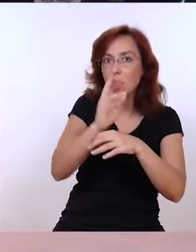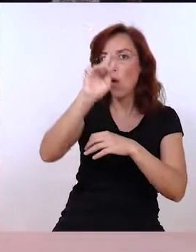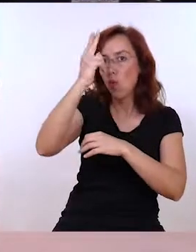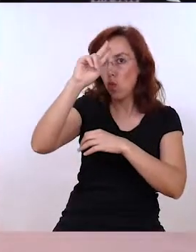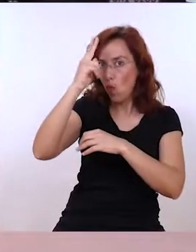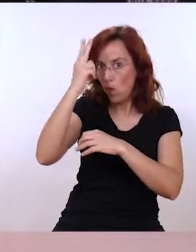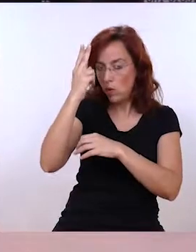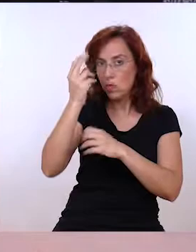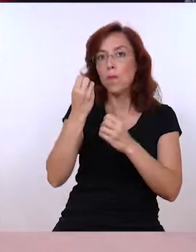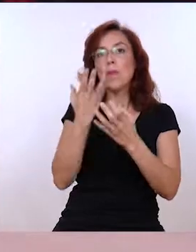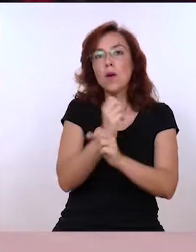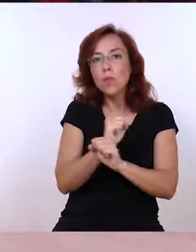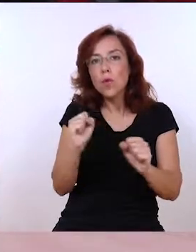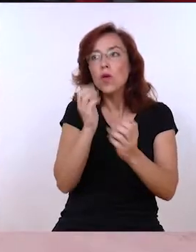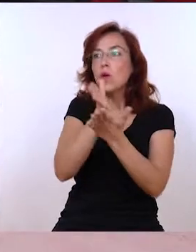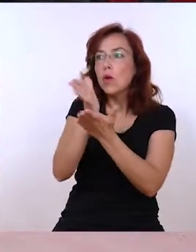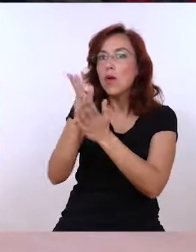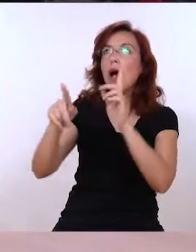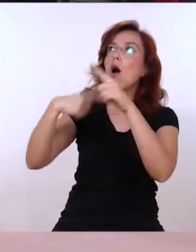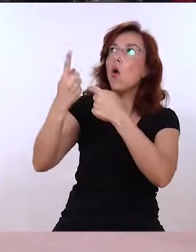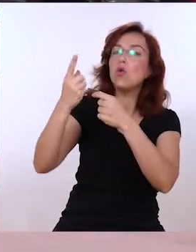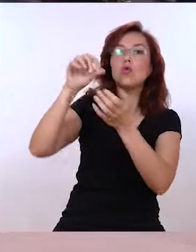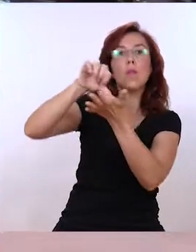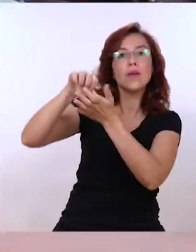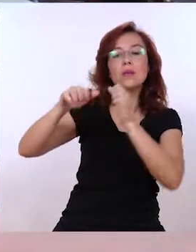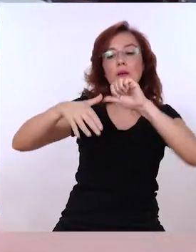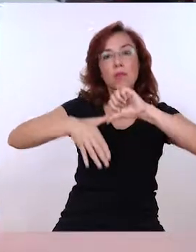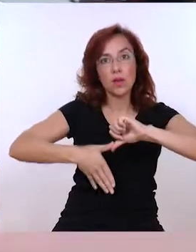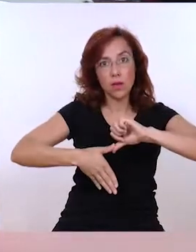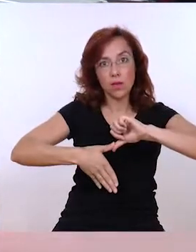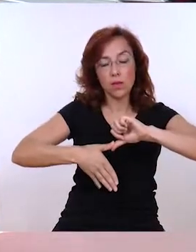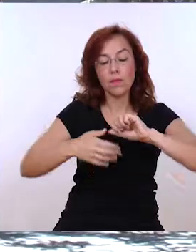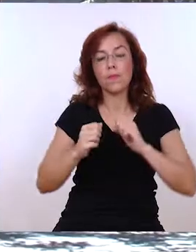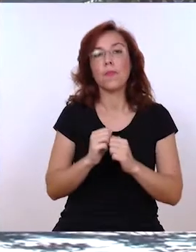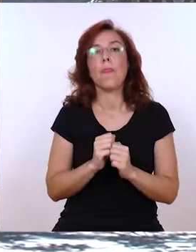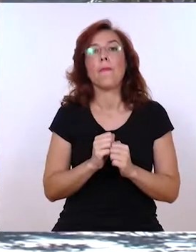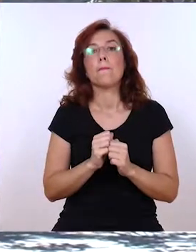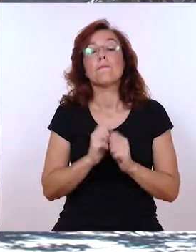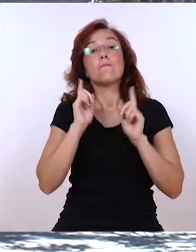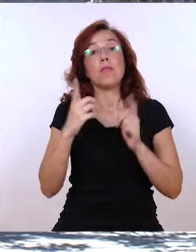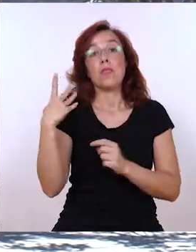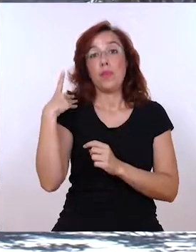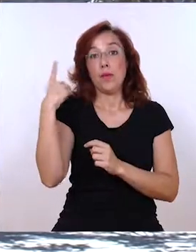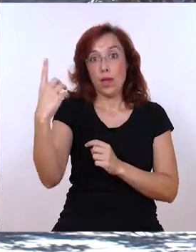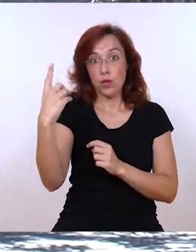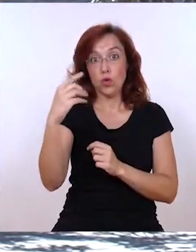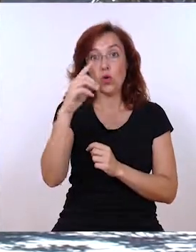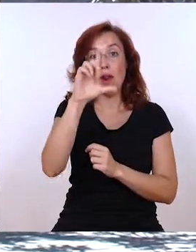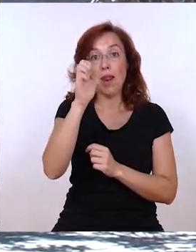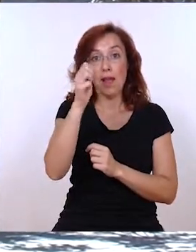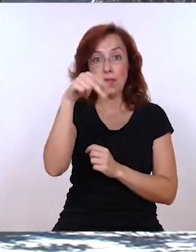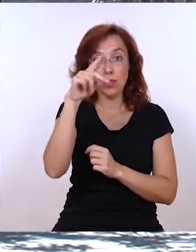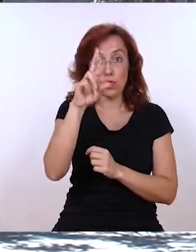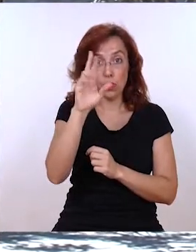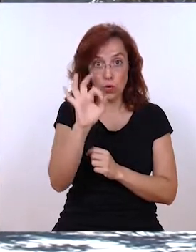uruguayos para que cooperan a otros países, América Latina. Por su parte, el director nacional de bomberos,